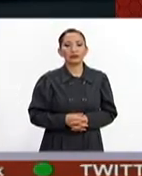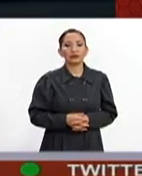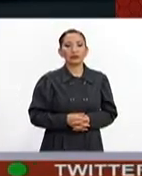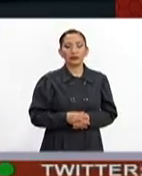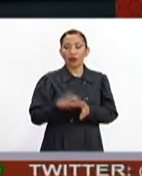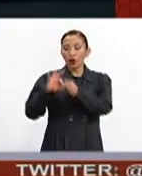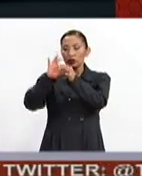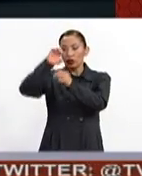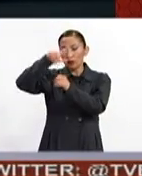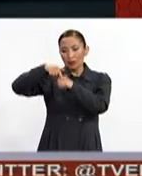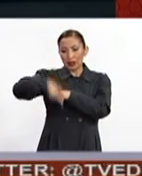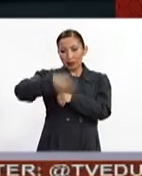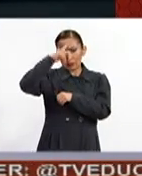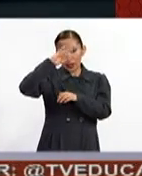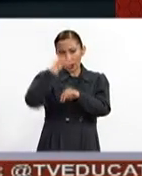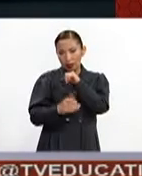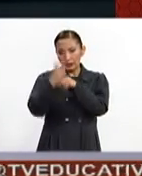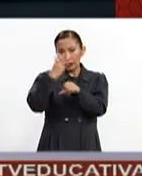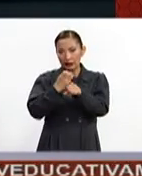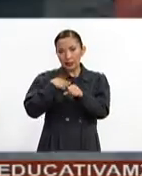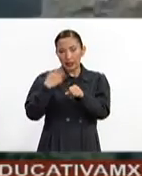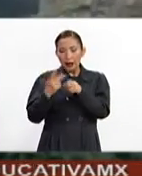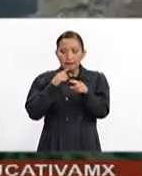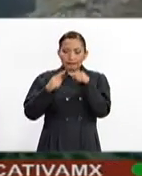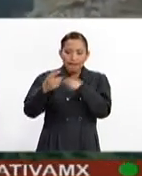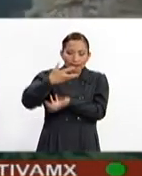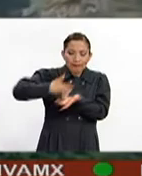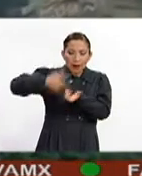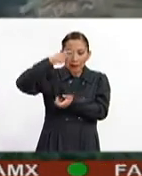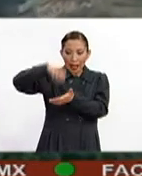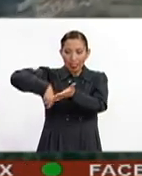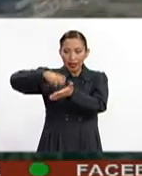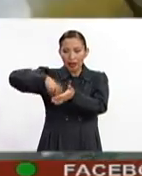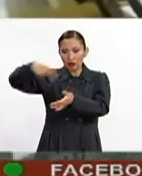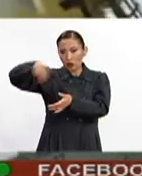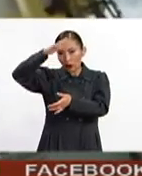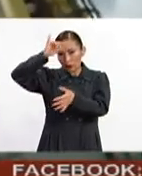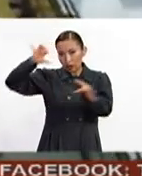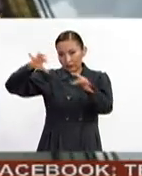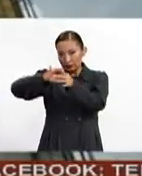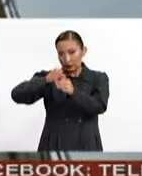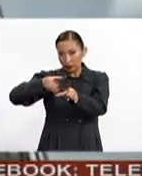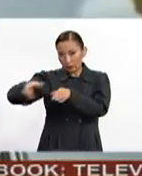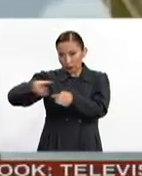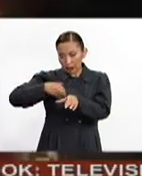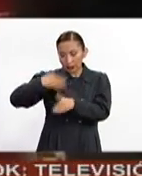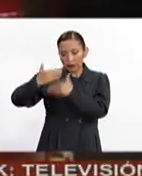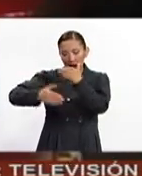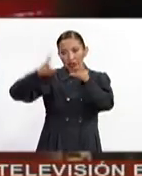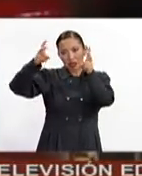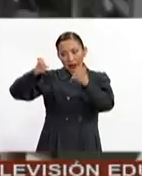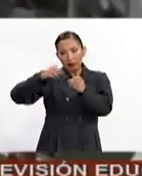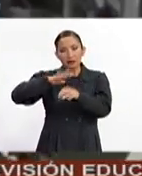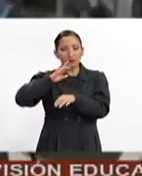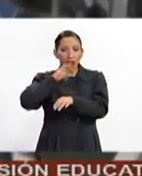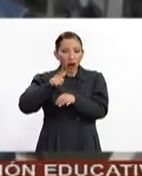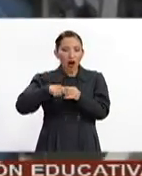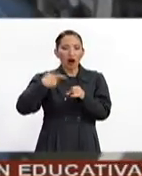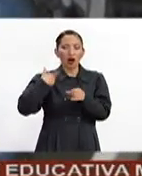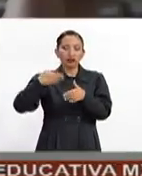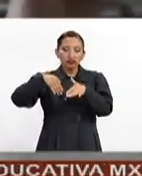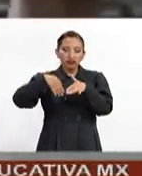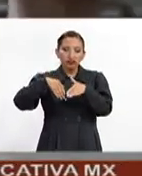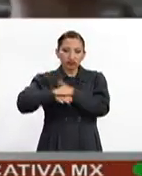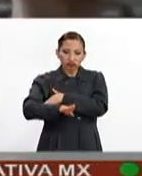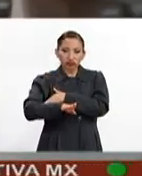La Unión Europea y México terminaron la tercera ronda de negociaciones para actualizar sus acuerdos comerciales. Se avanzó en temas relacionados con el